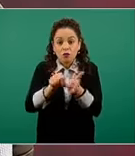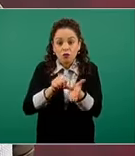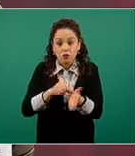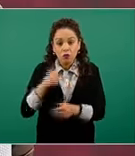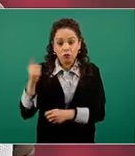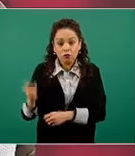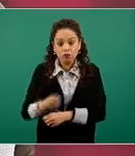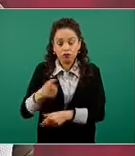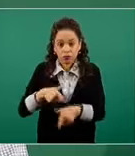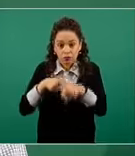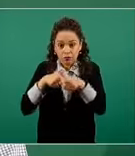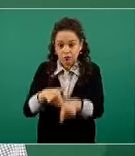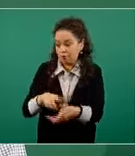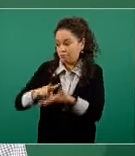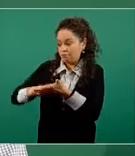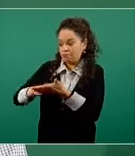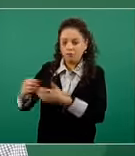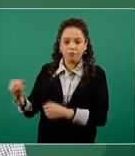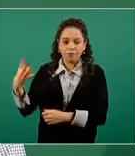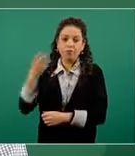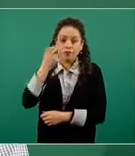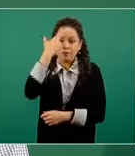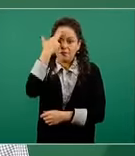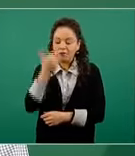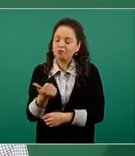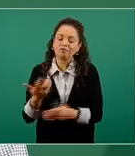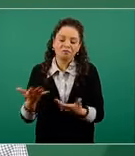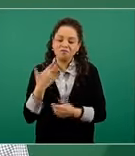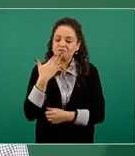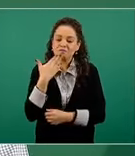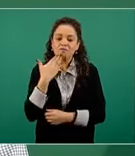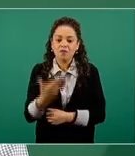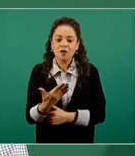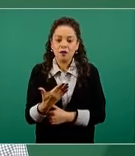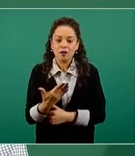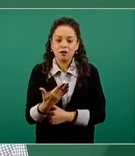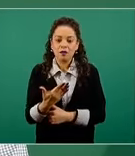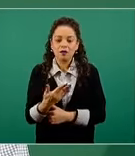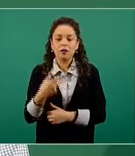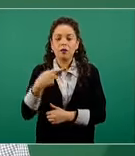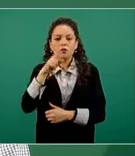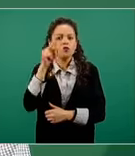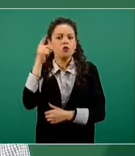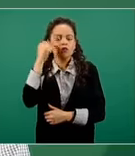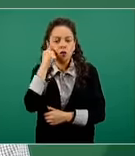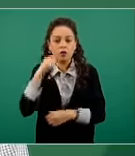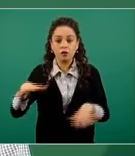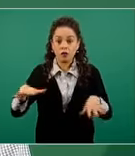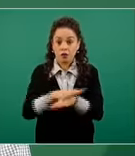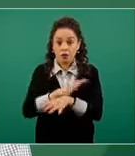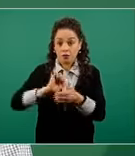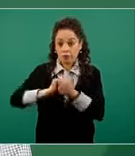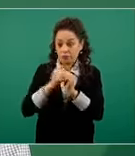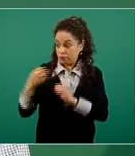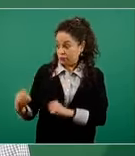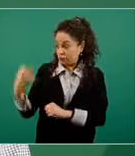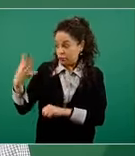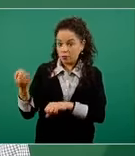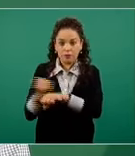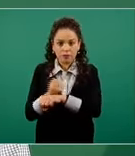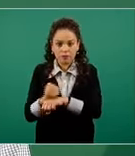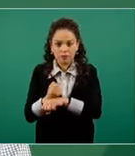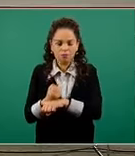genera una muy buena expectativa de, aún cambiando a un riesgo amarillo, si implementa las acciones y